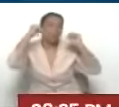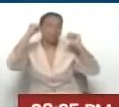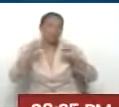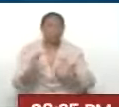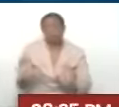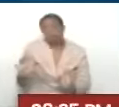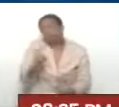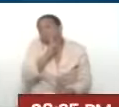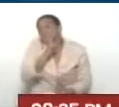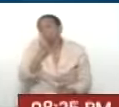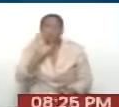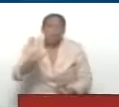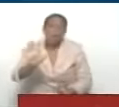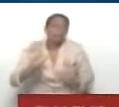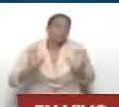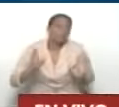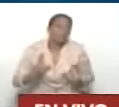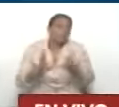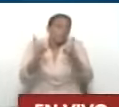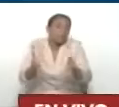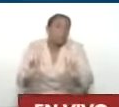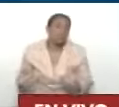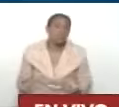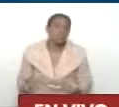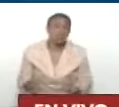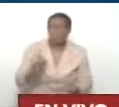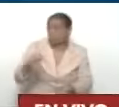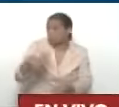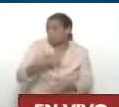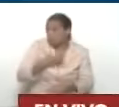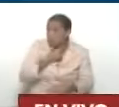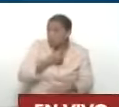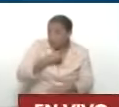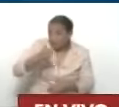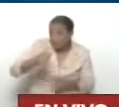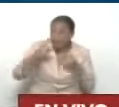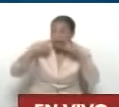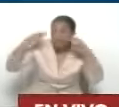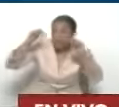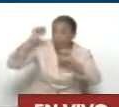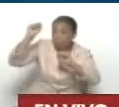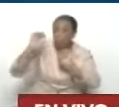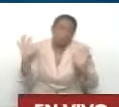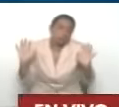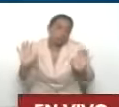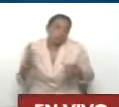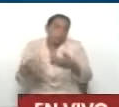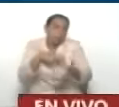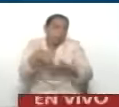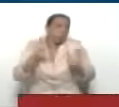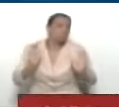Él quiso ponerle así y le puso. Yo le voy a poner así, póngale. ¿Eh?